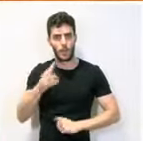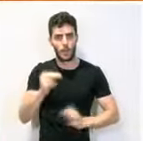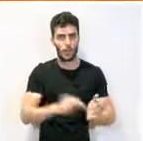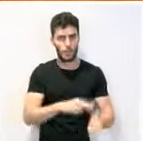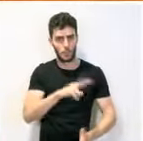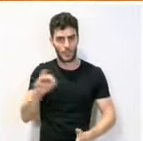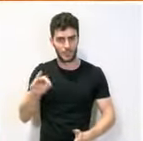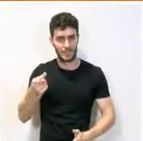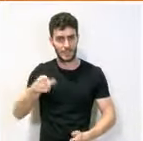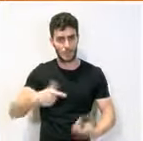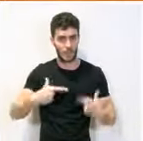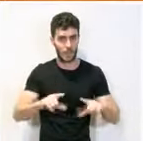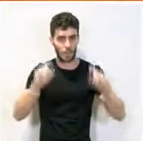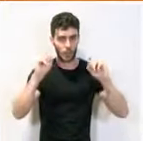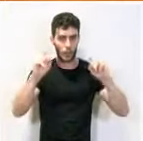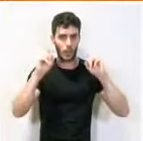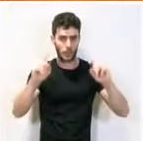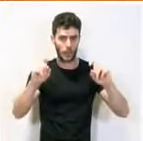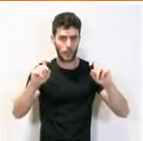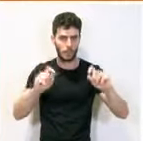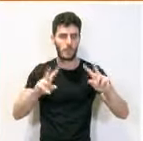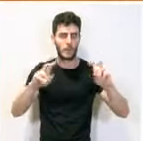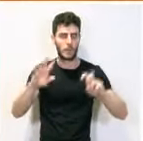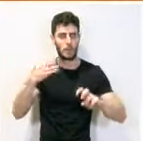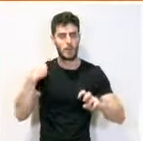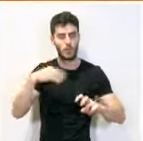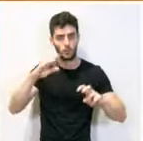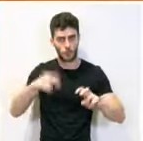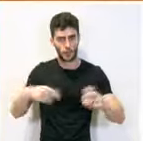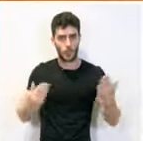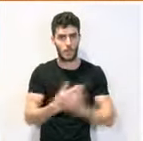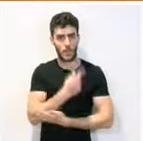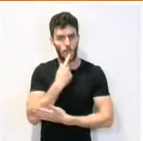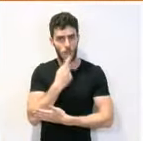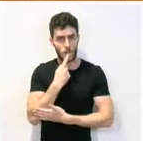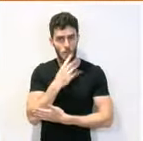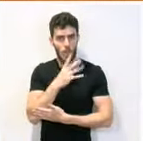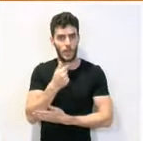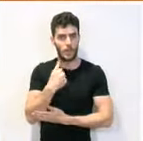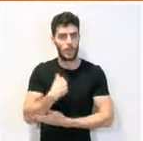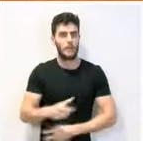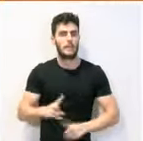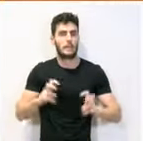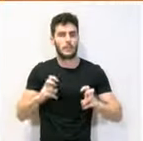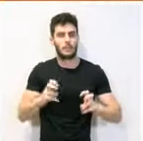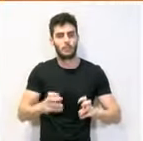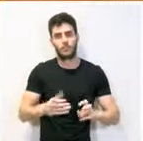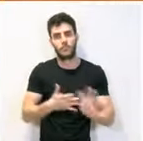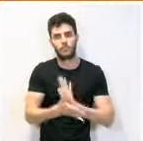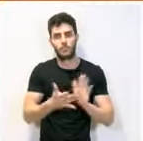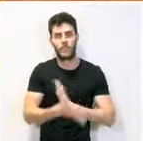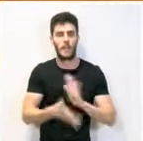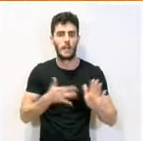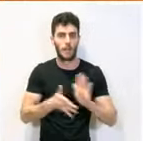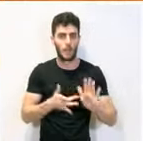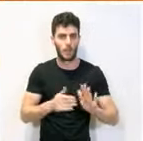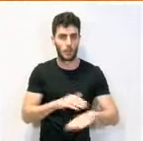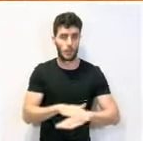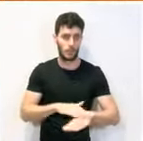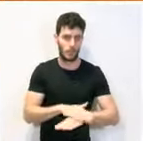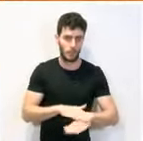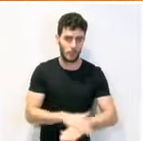2/2020. Y en el ámbito de la educación, eso sí, lo hemos tocado esta mañana, lo voy a pasar entre comillas rápido, es